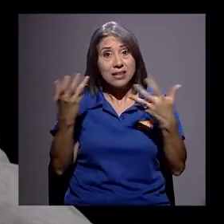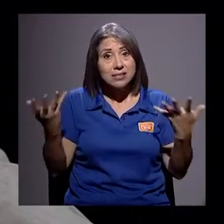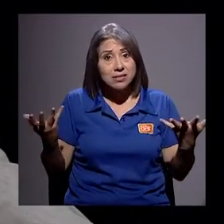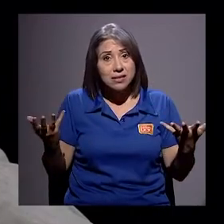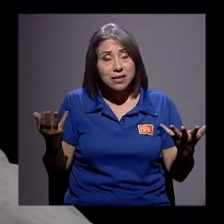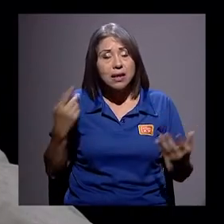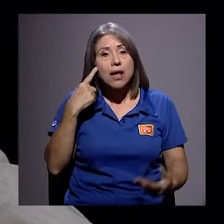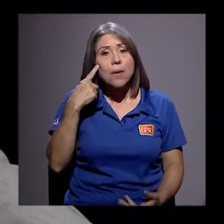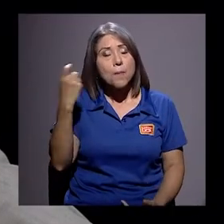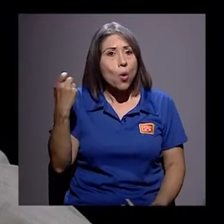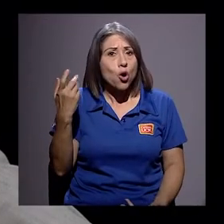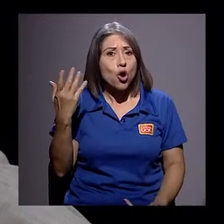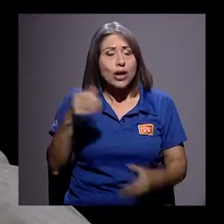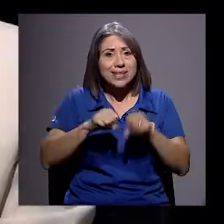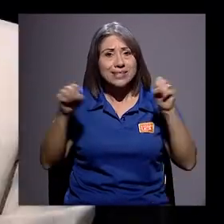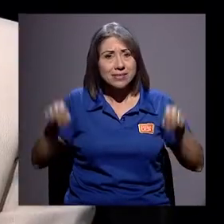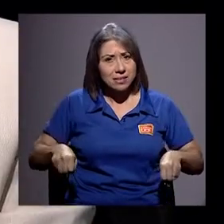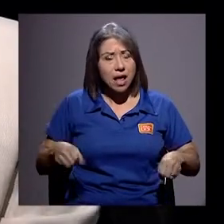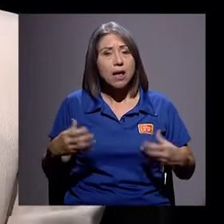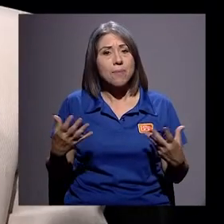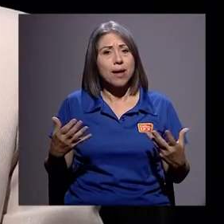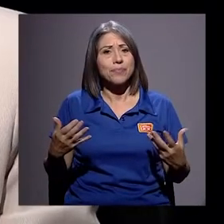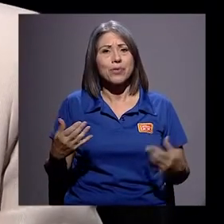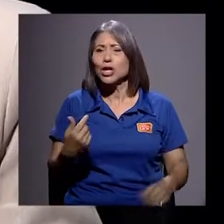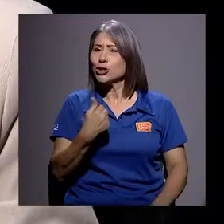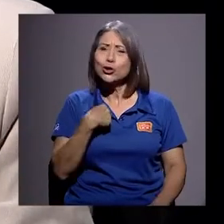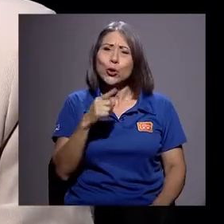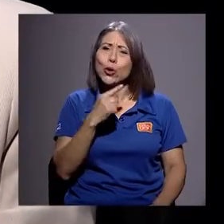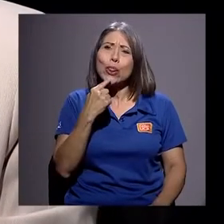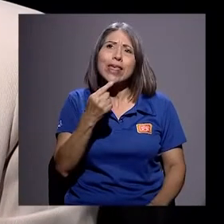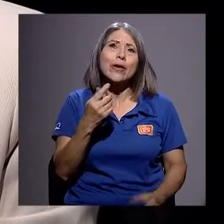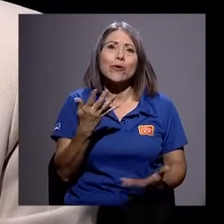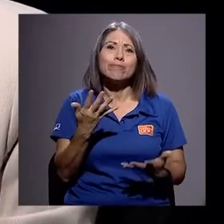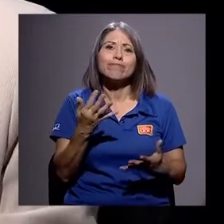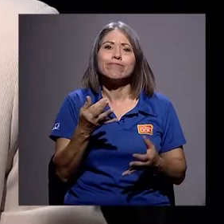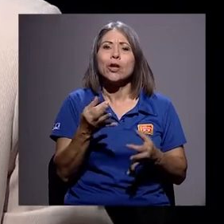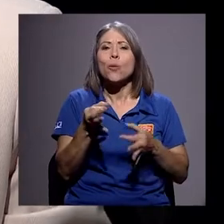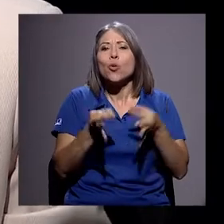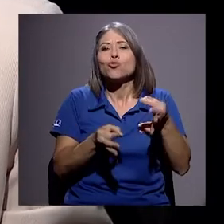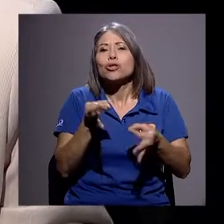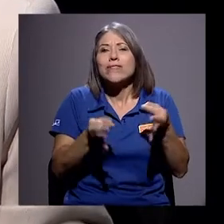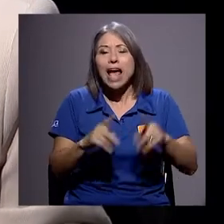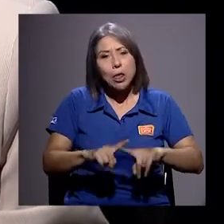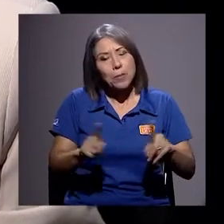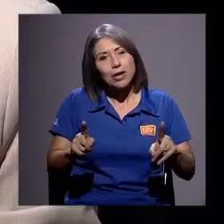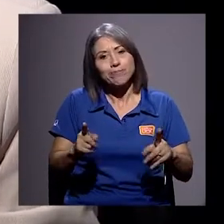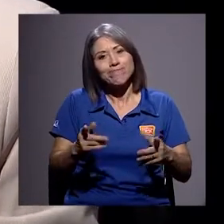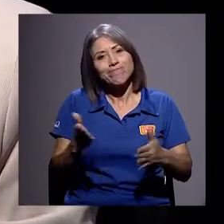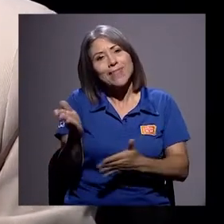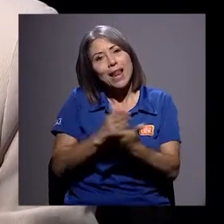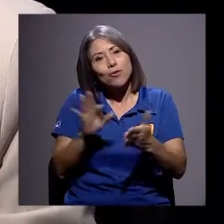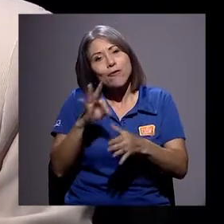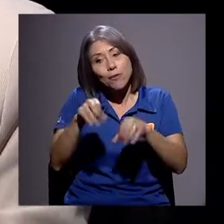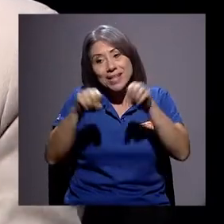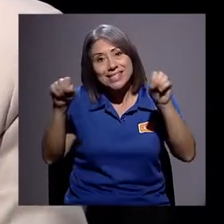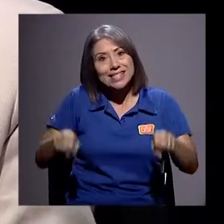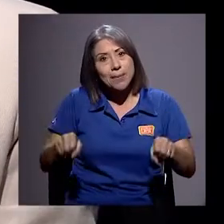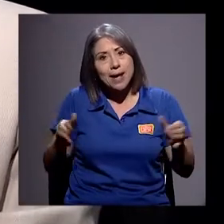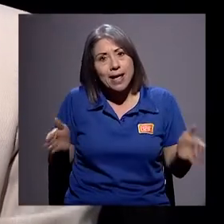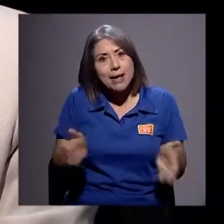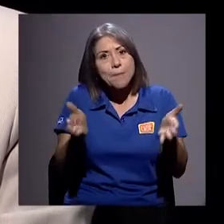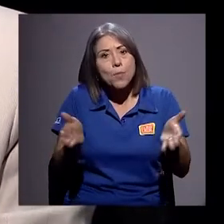porque de alguna manera el sistema yo no digo que esté justificado pero de alguna manera el sistema nos empuja a buscar